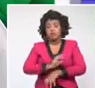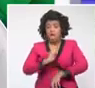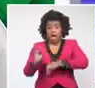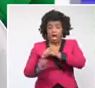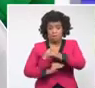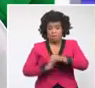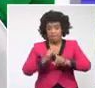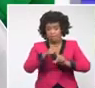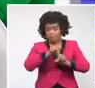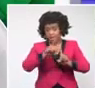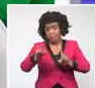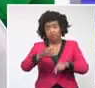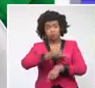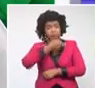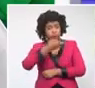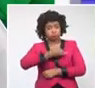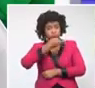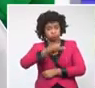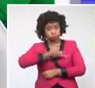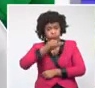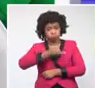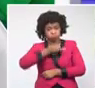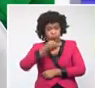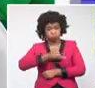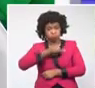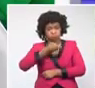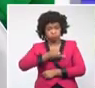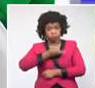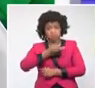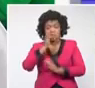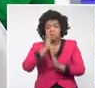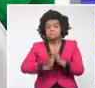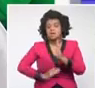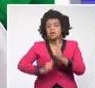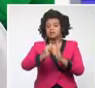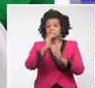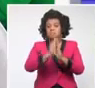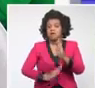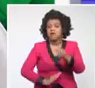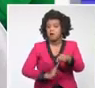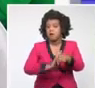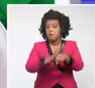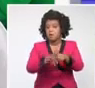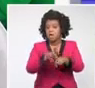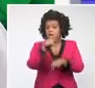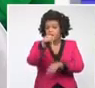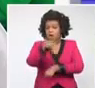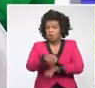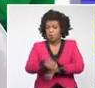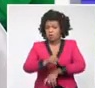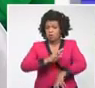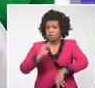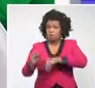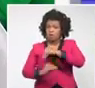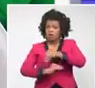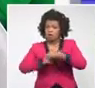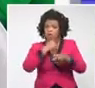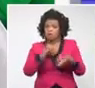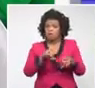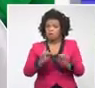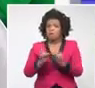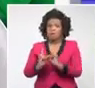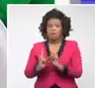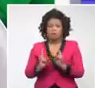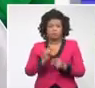lo que había estado pasando en los primeros meses, pues no es como se pensaba o como dicen